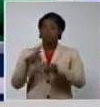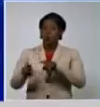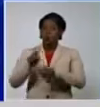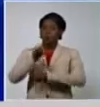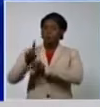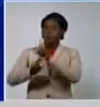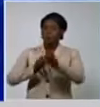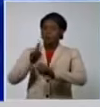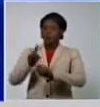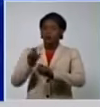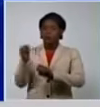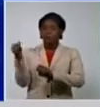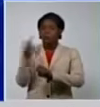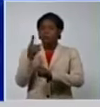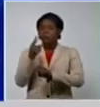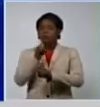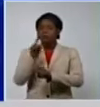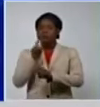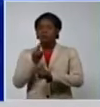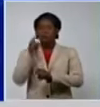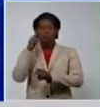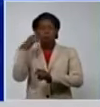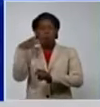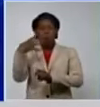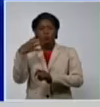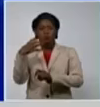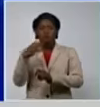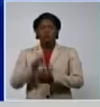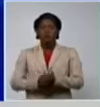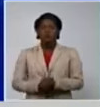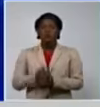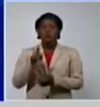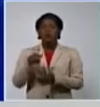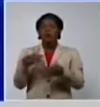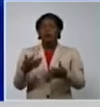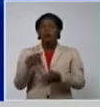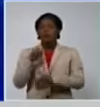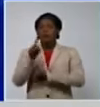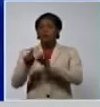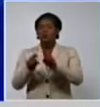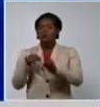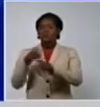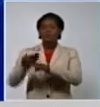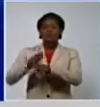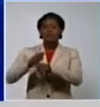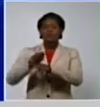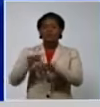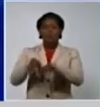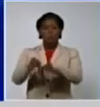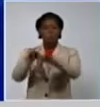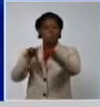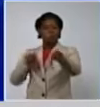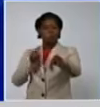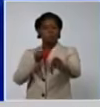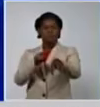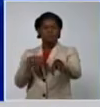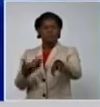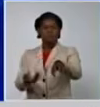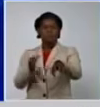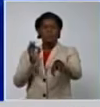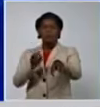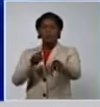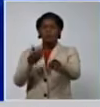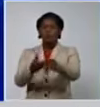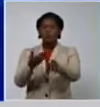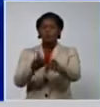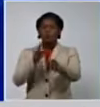que se reitera tiene que ver con el asunto del aislamiento, de los PCRs. Nos escribe un televidente y nos dice que